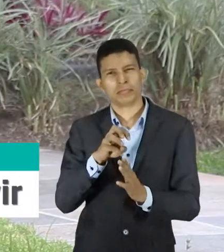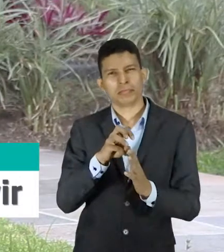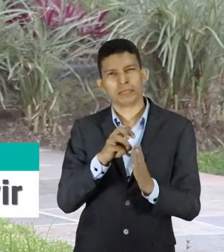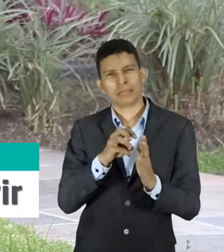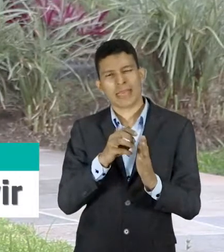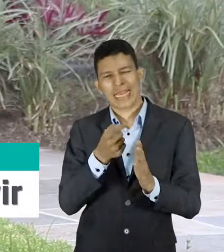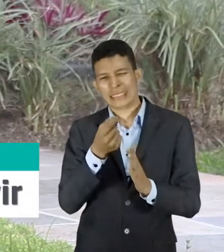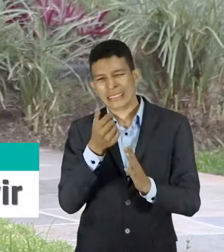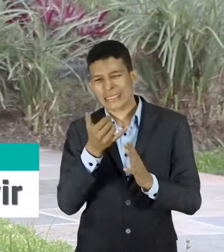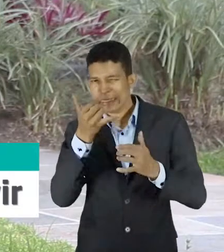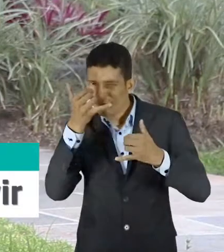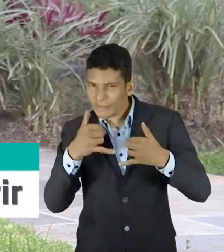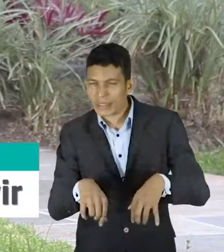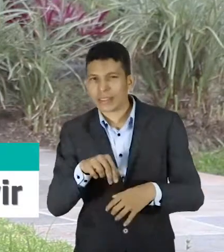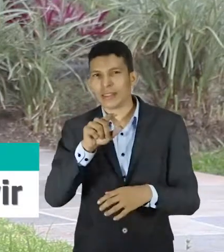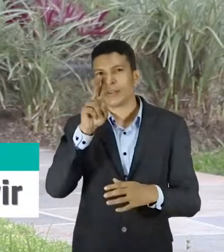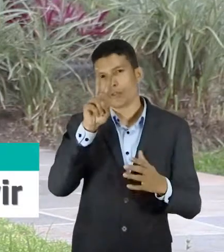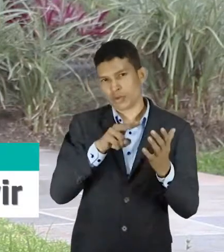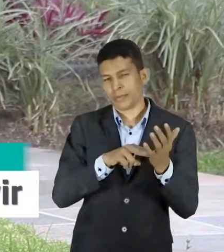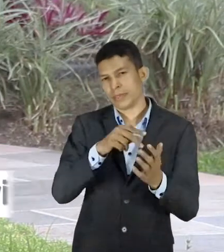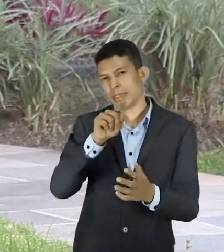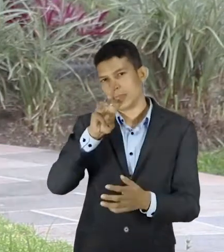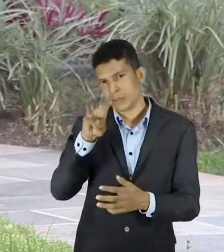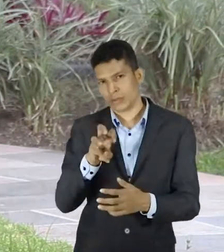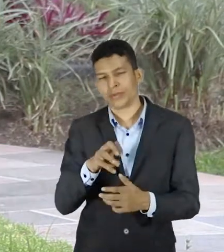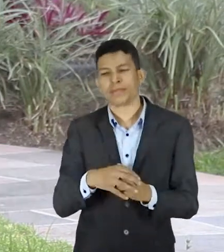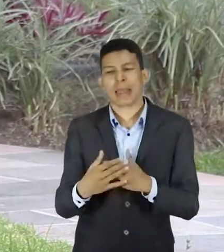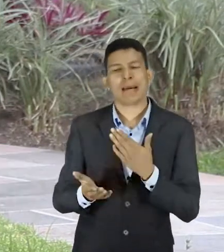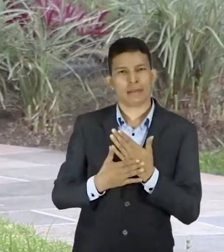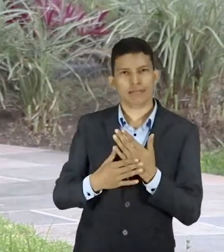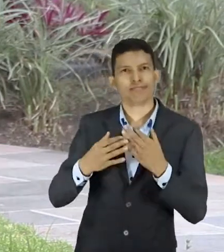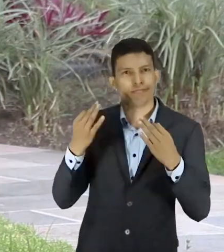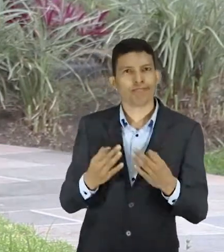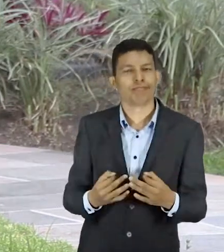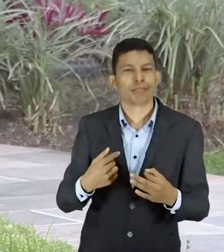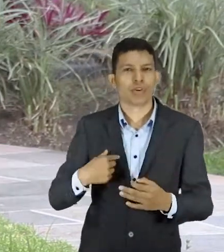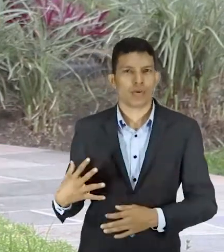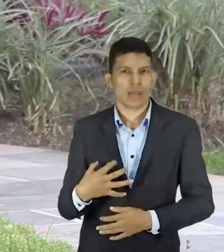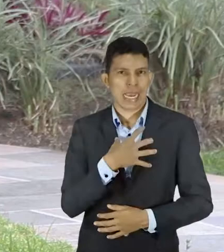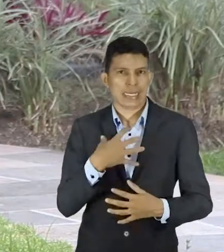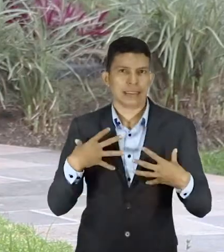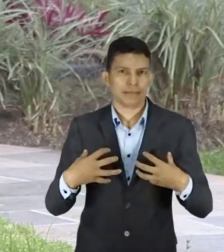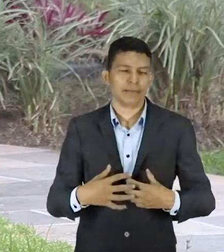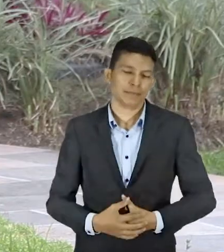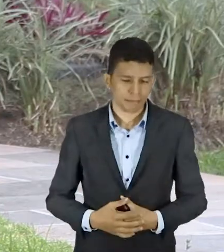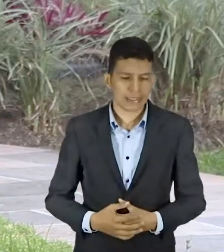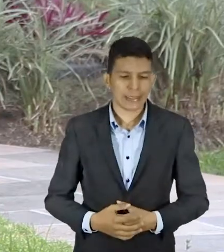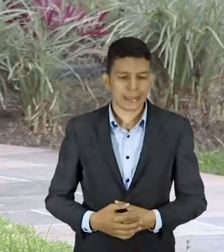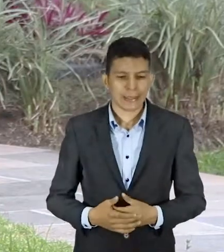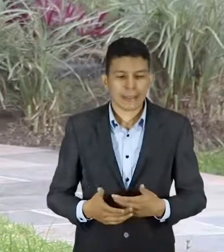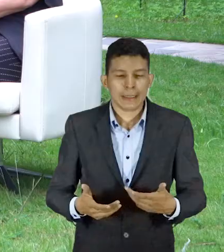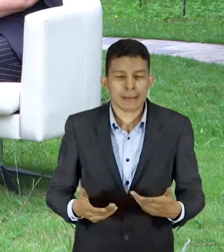del 2018, recibí el diagnóstico de cáncer de mama.